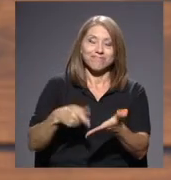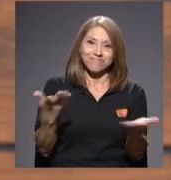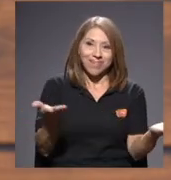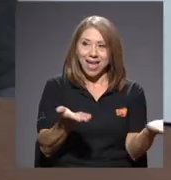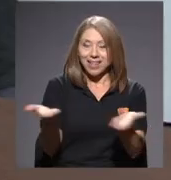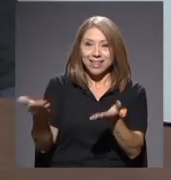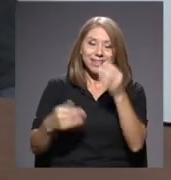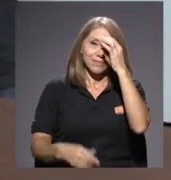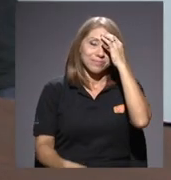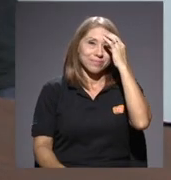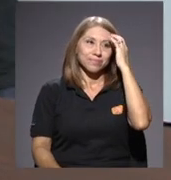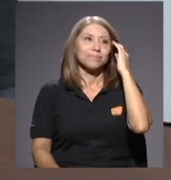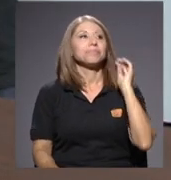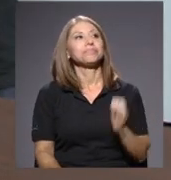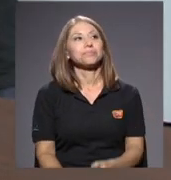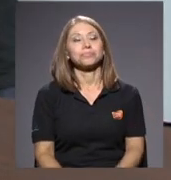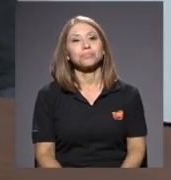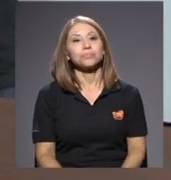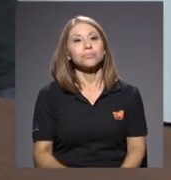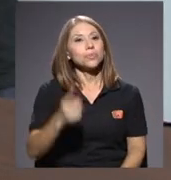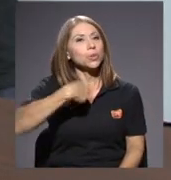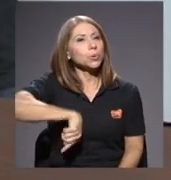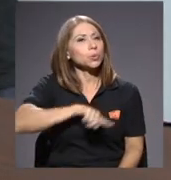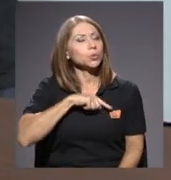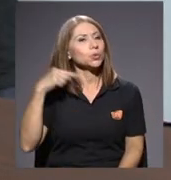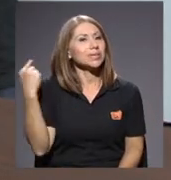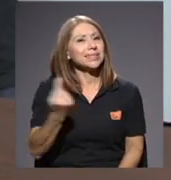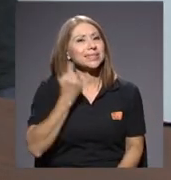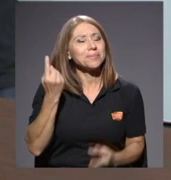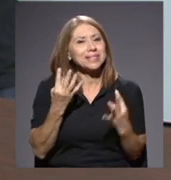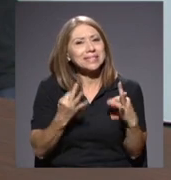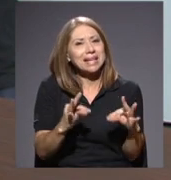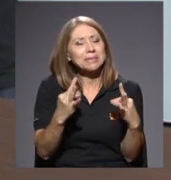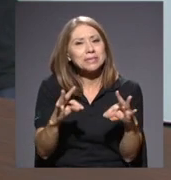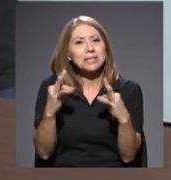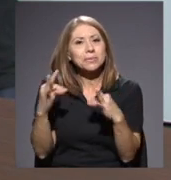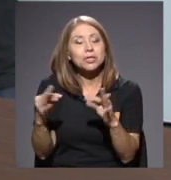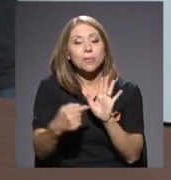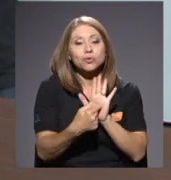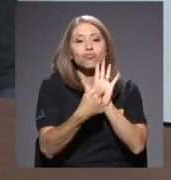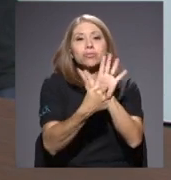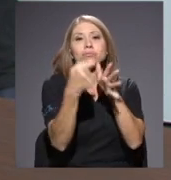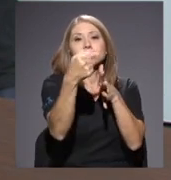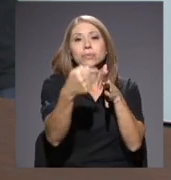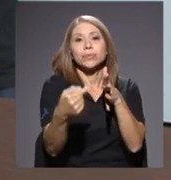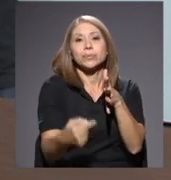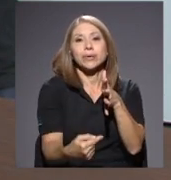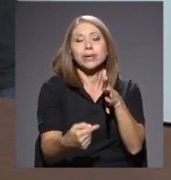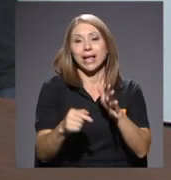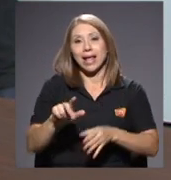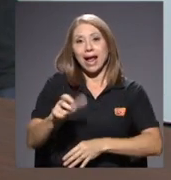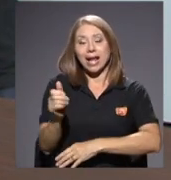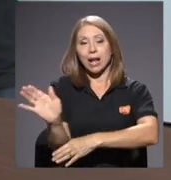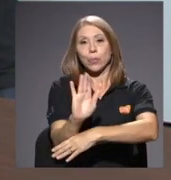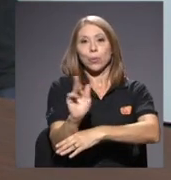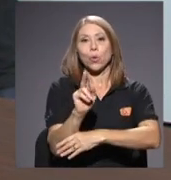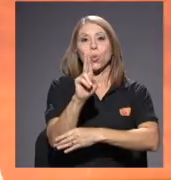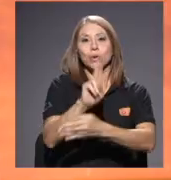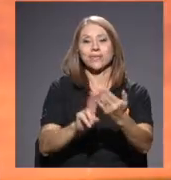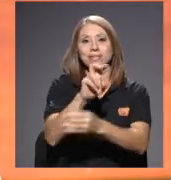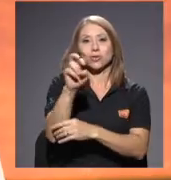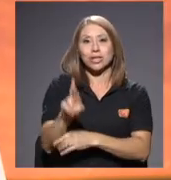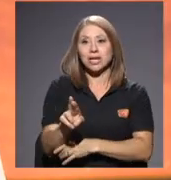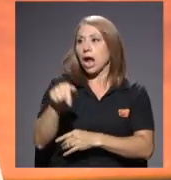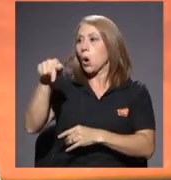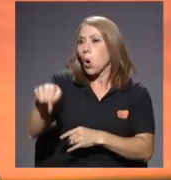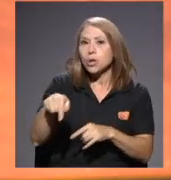Adelante, compañeros. Nosotros siempre tratamos de poner todas las voces y por eso en el canal de la Universidad de Costa Rica hoy tenemos a voces